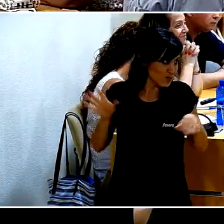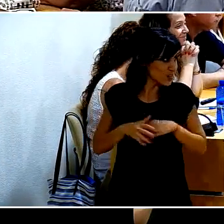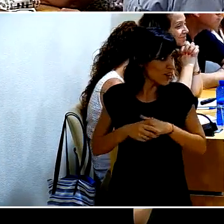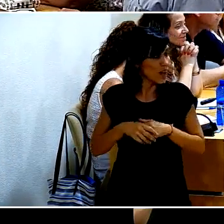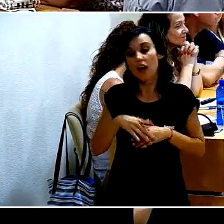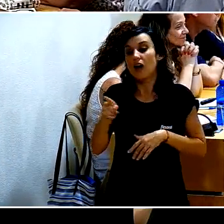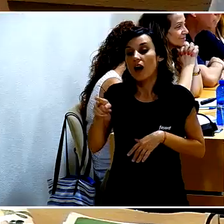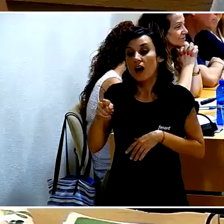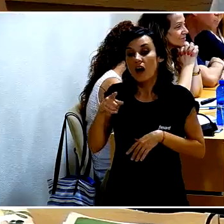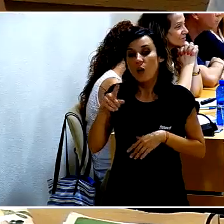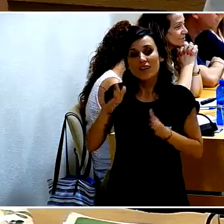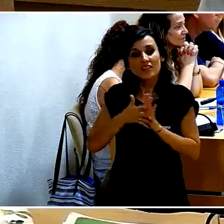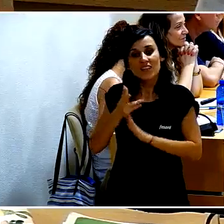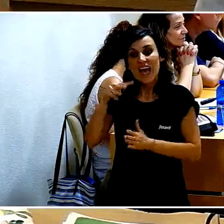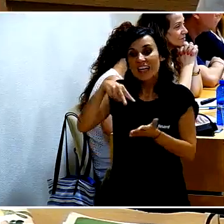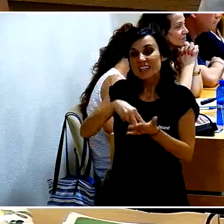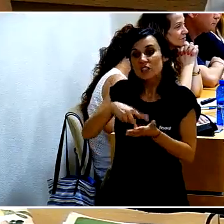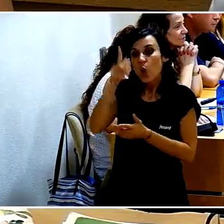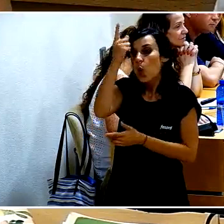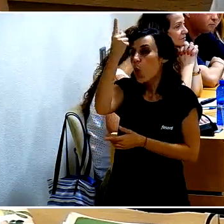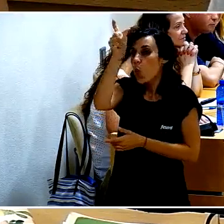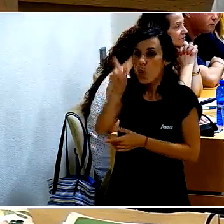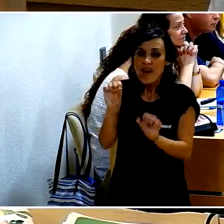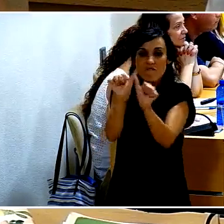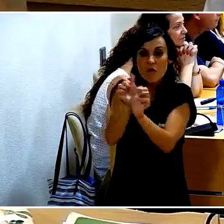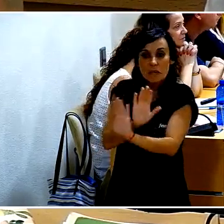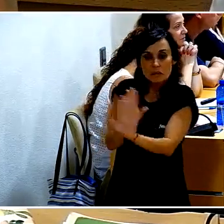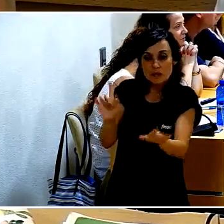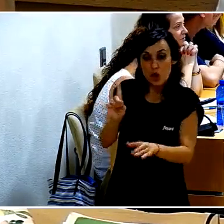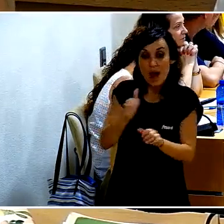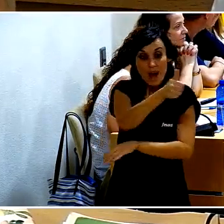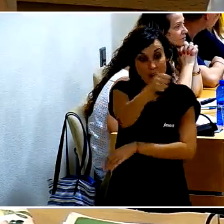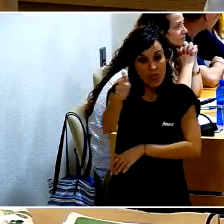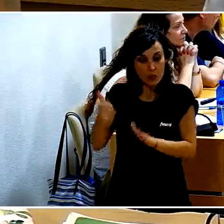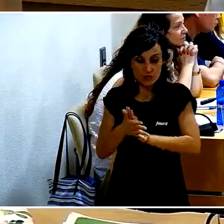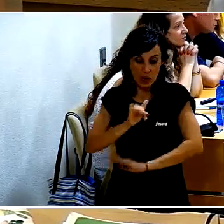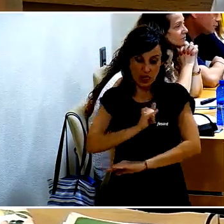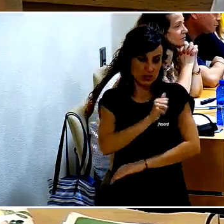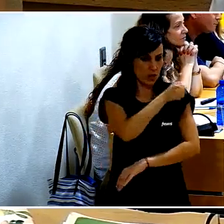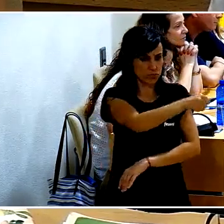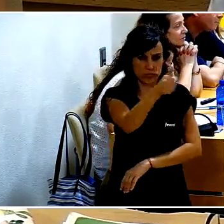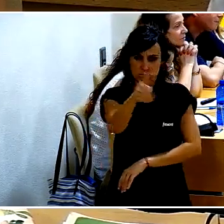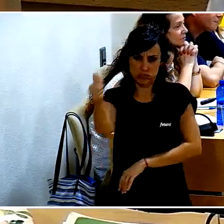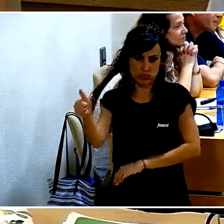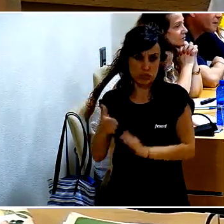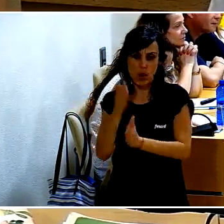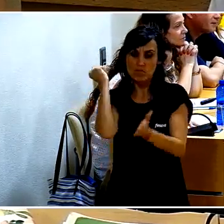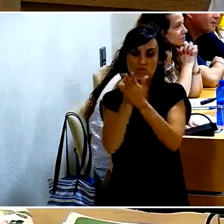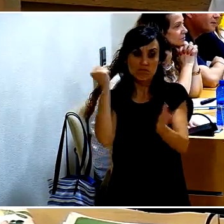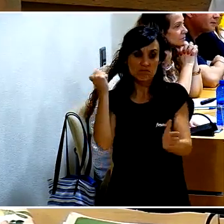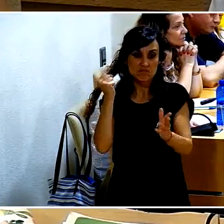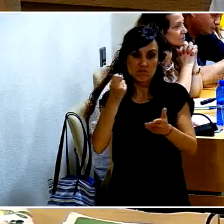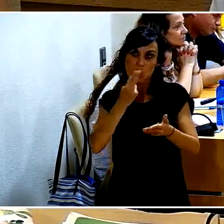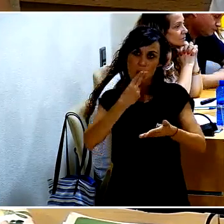No existe una sola forma de ser. Cada uno de nosotros tiene su propia identidad, sin que determinadas